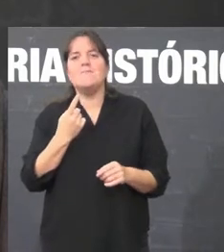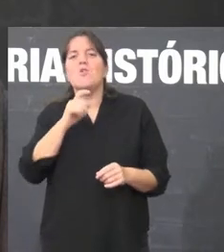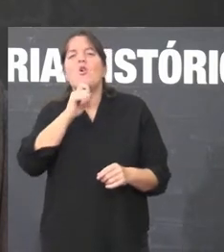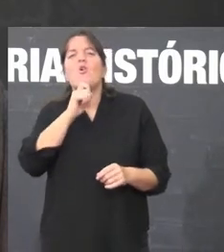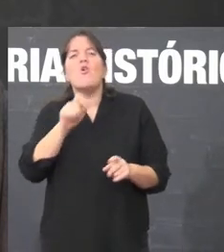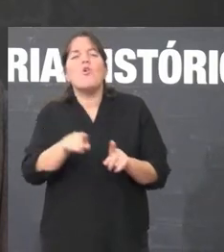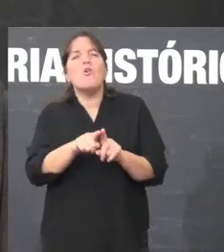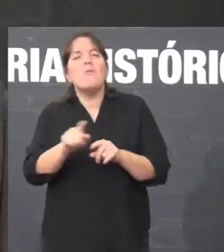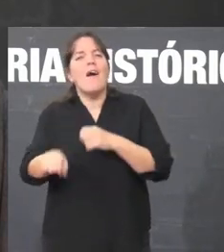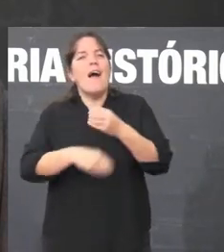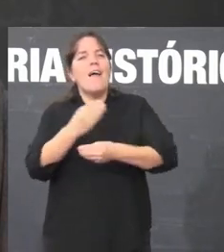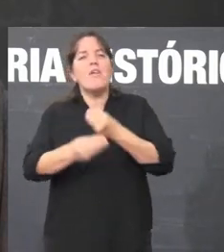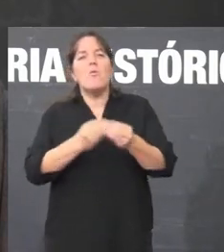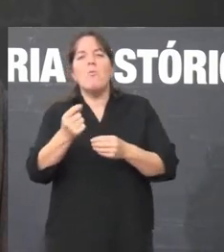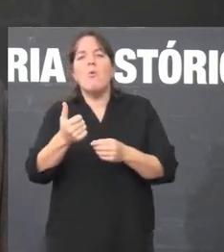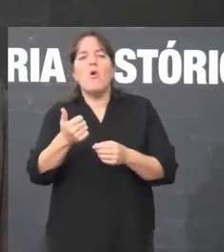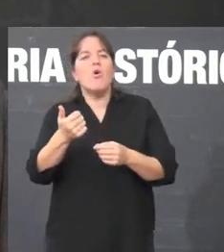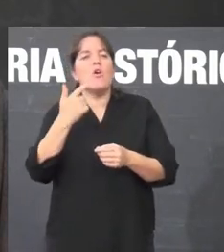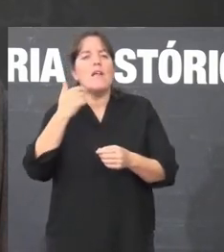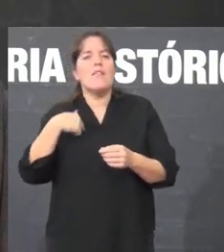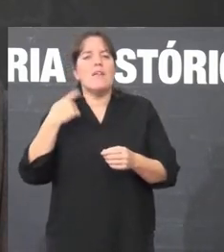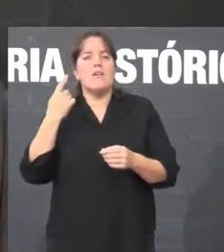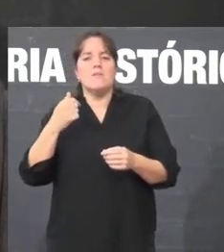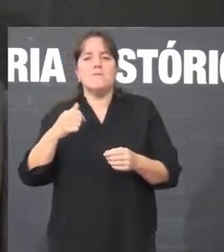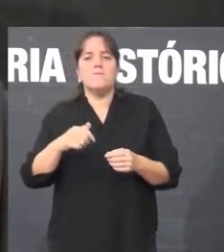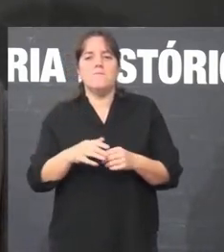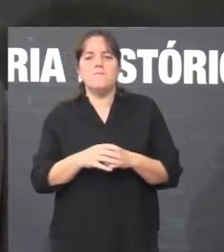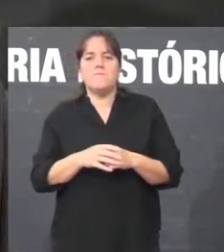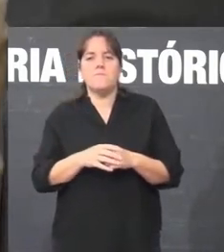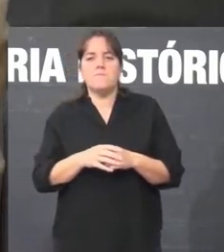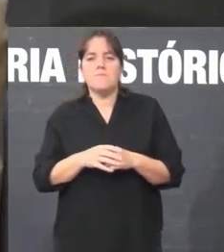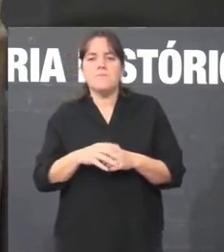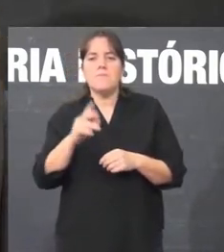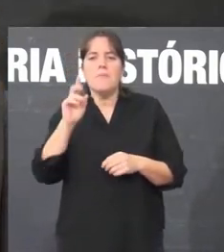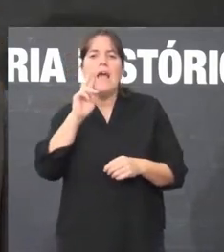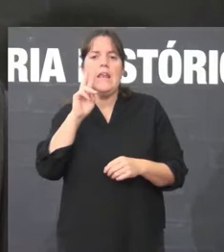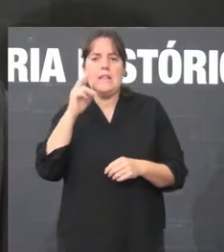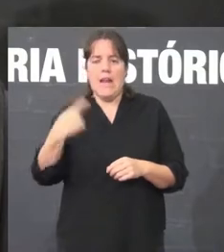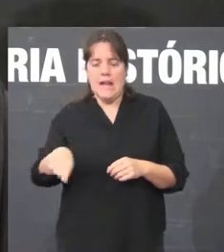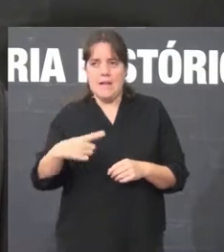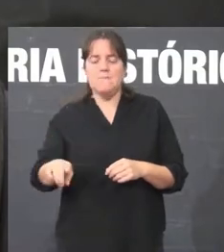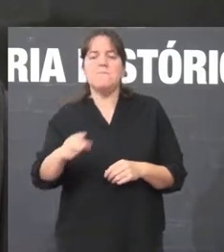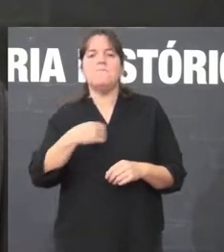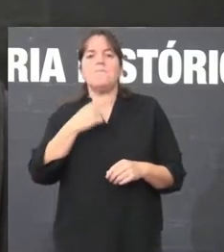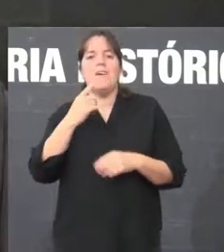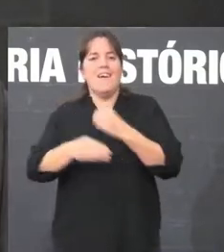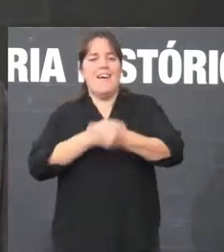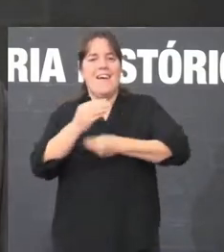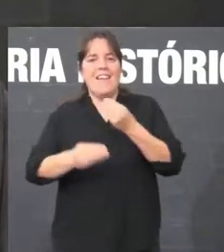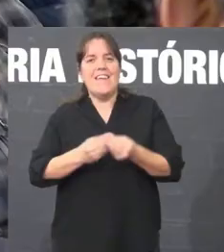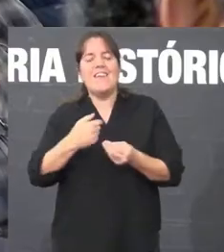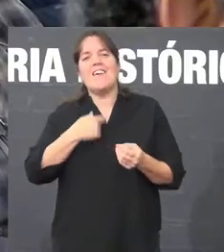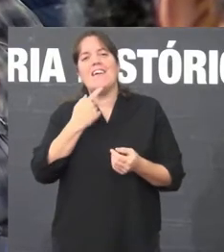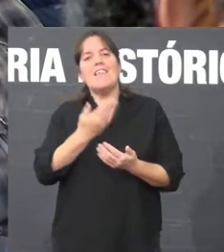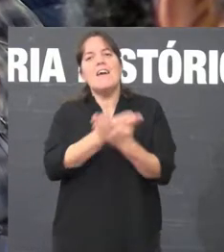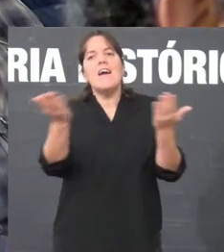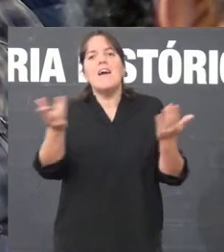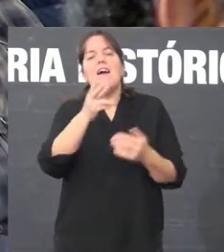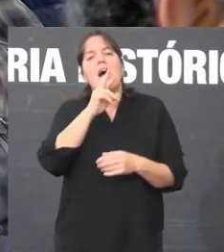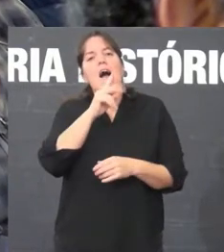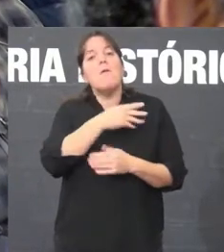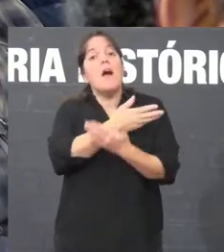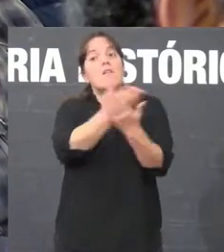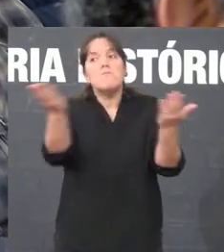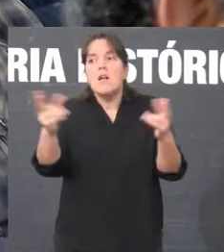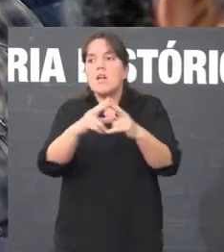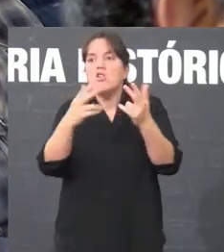un pouco o esquema tradicional dunha intervención parlamentaria. Un obxectivo moi claro era falarlle á sociedade galega, a xente que estaba